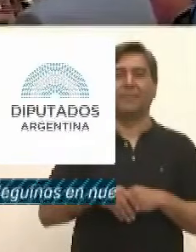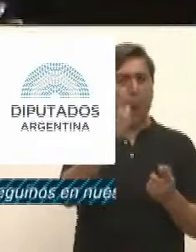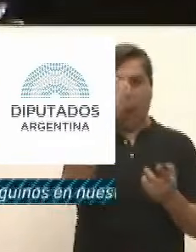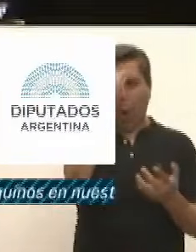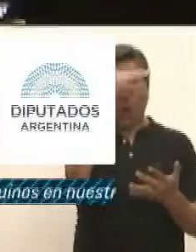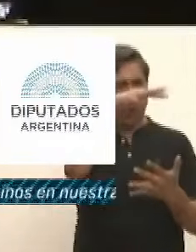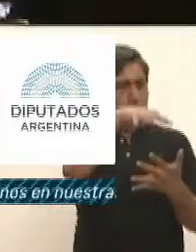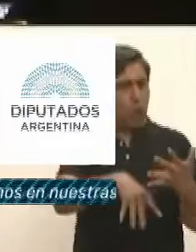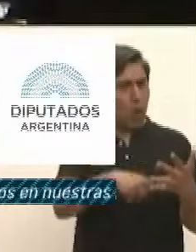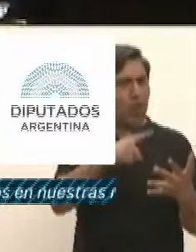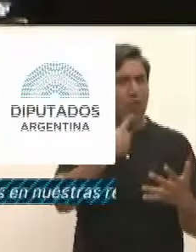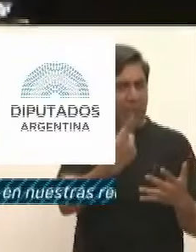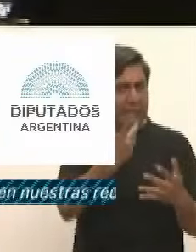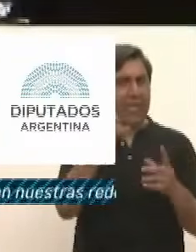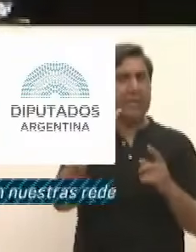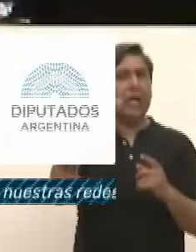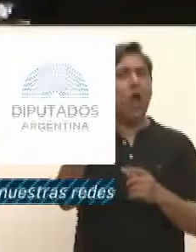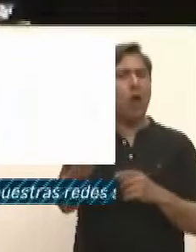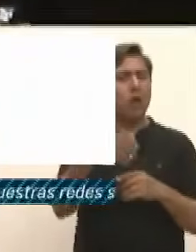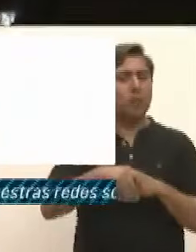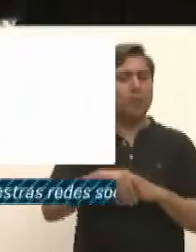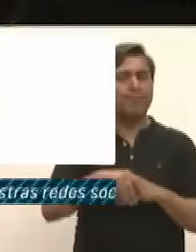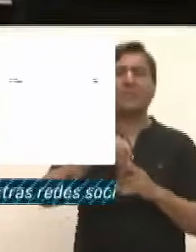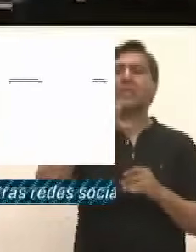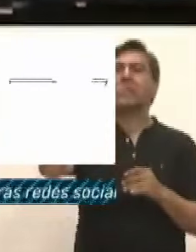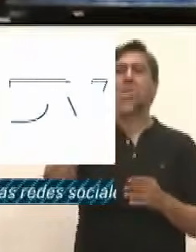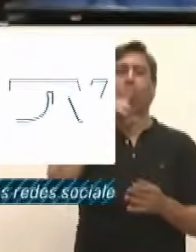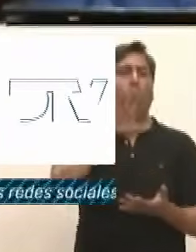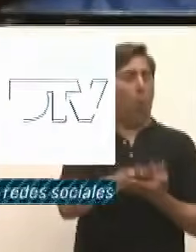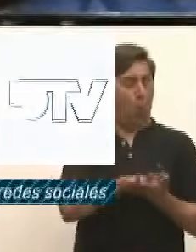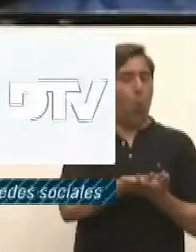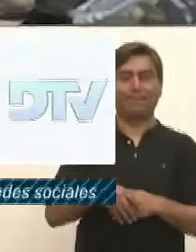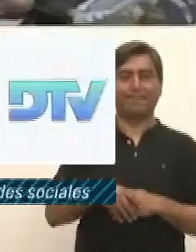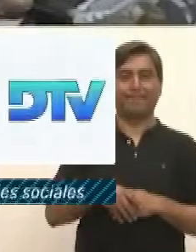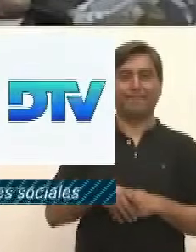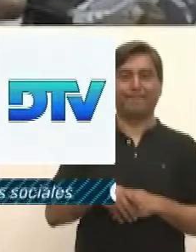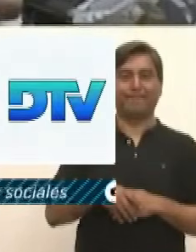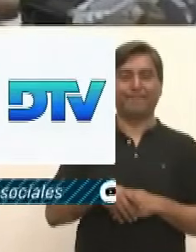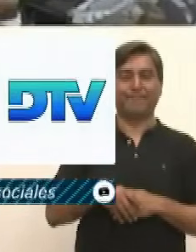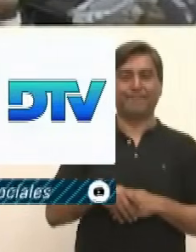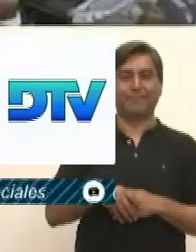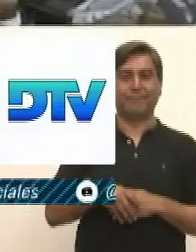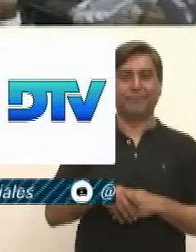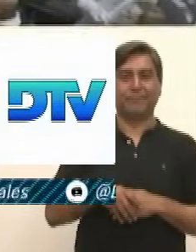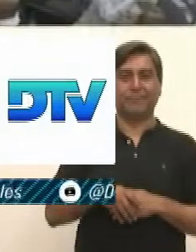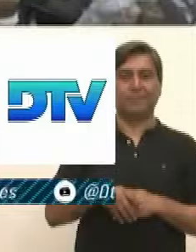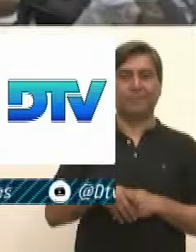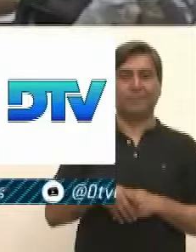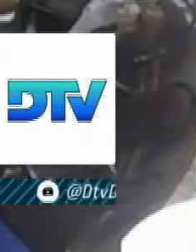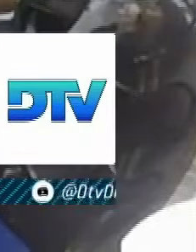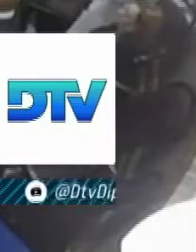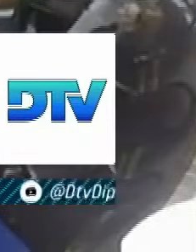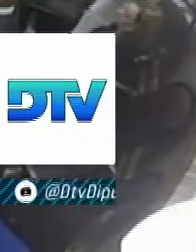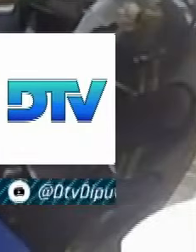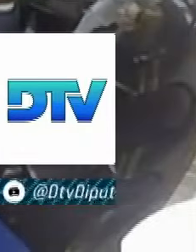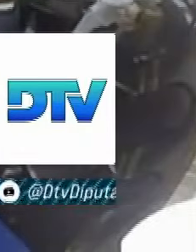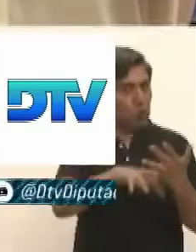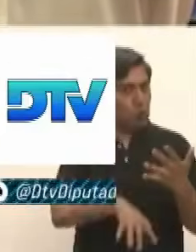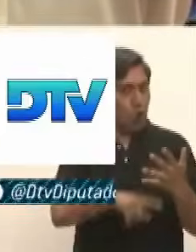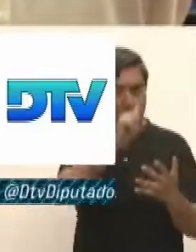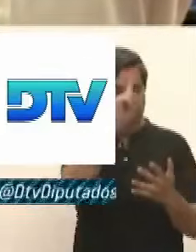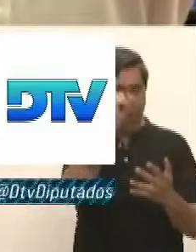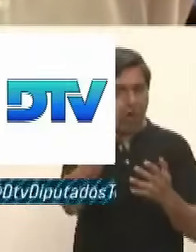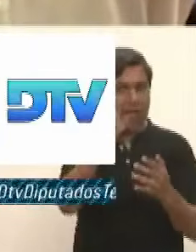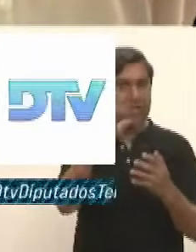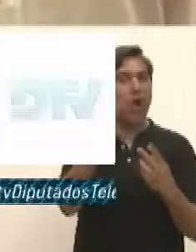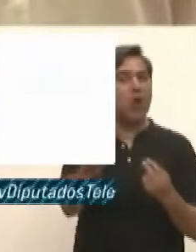Todos los que juran, por lo que me han dicho, van a jurar directamente a la tarde. Ah, todos O los que sea, juran, los juran a la juramentos son tarde. todos